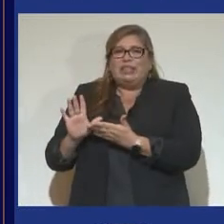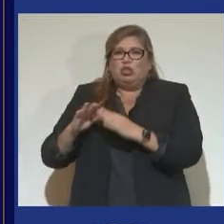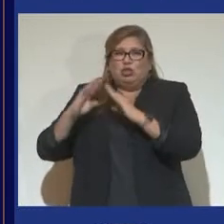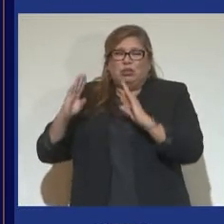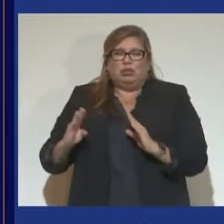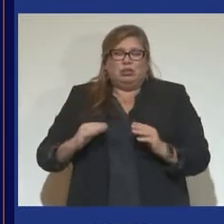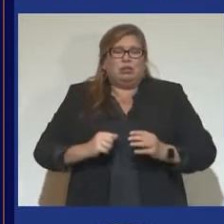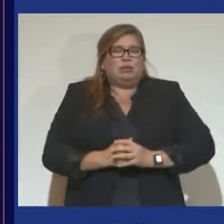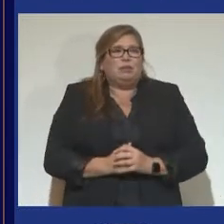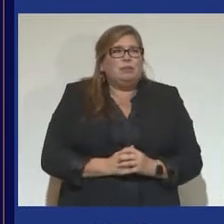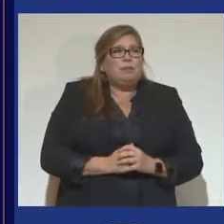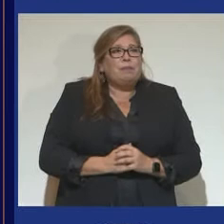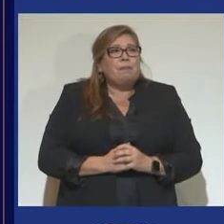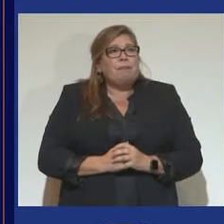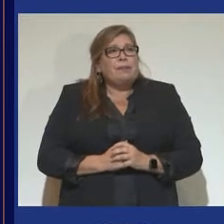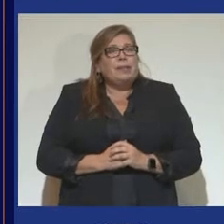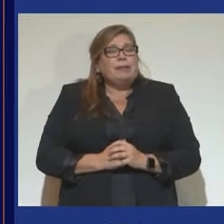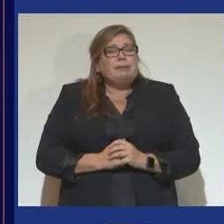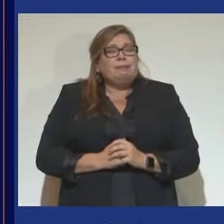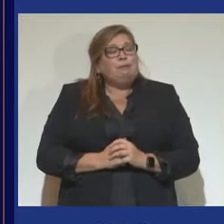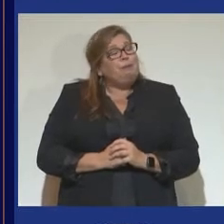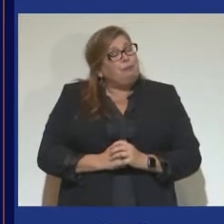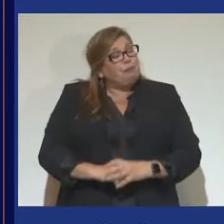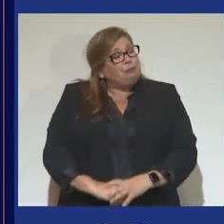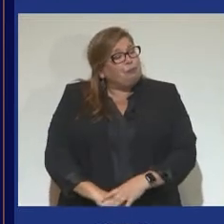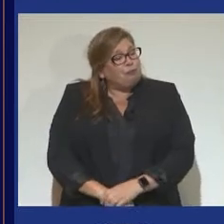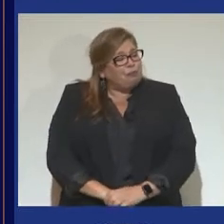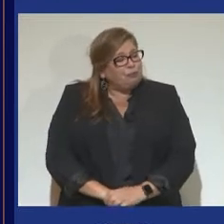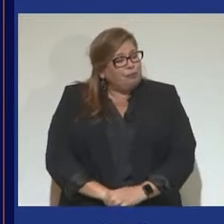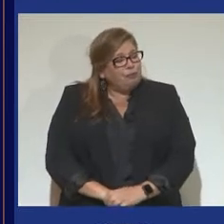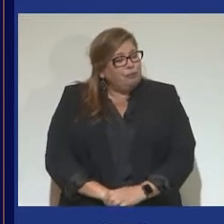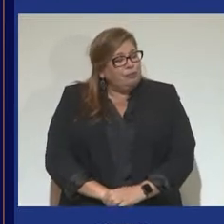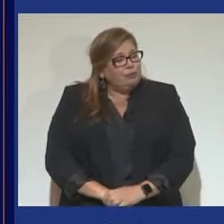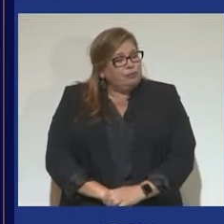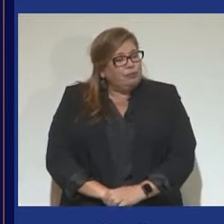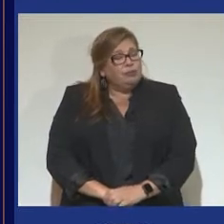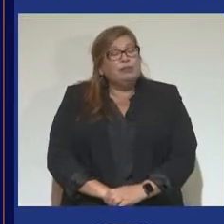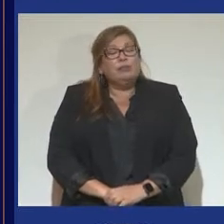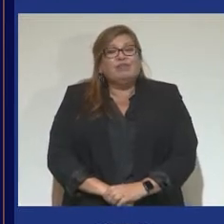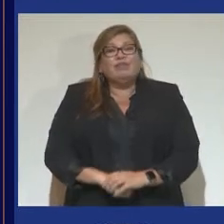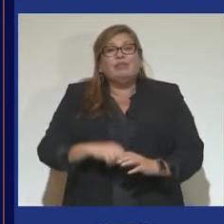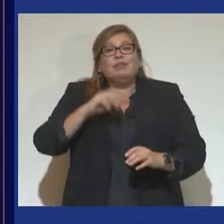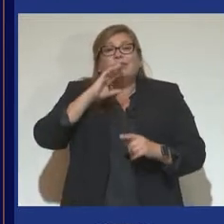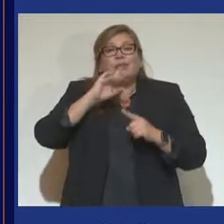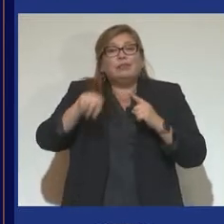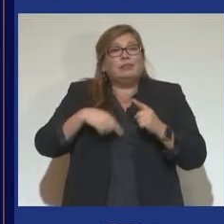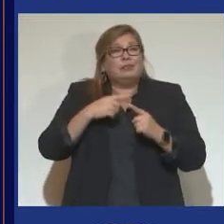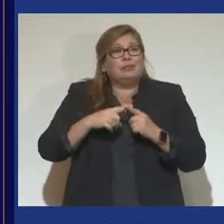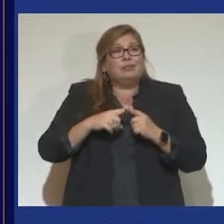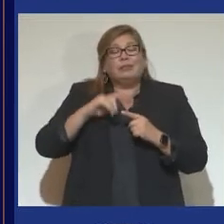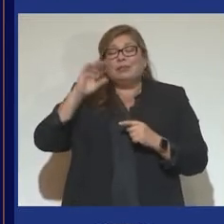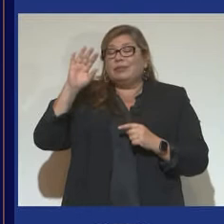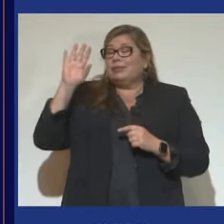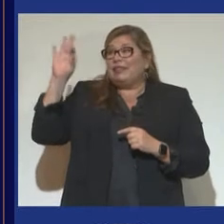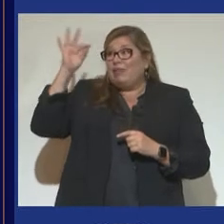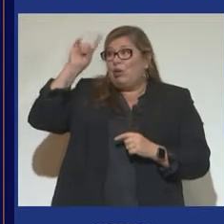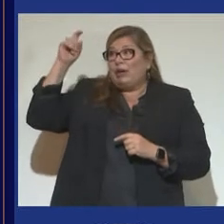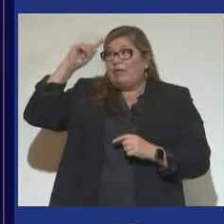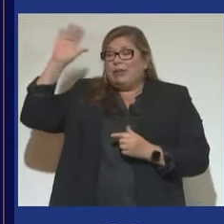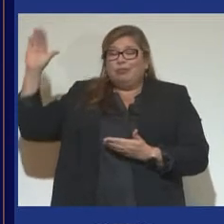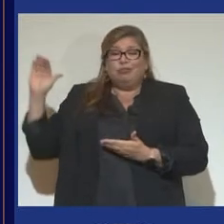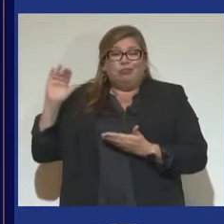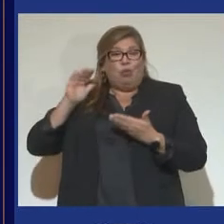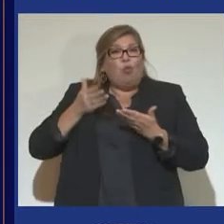a los desalojos y en cuanto a apoyo adicional hay 2.6 mil millones de dólares de ayuda para